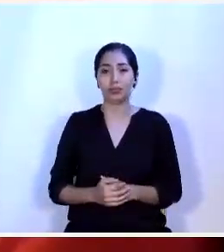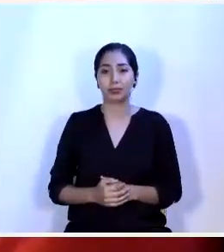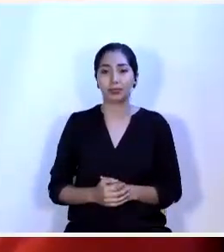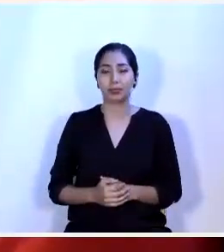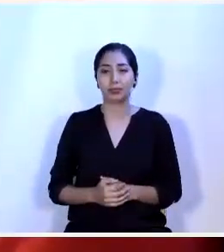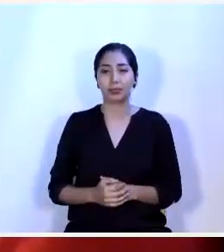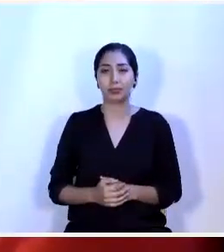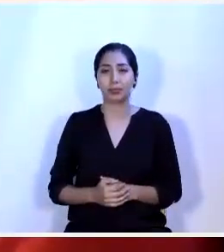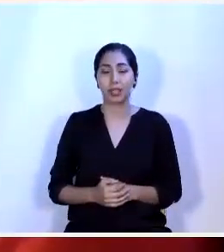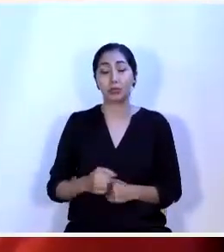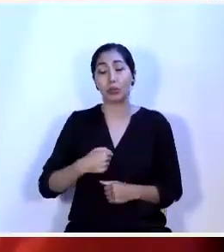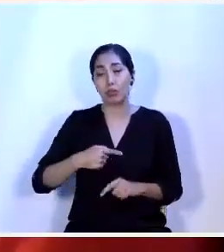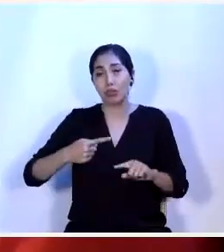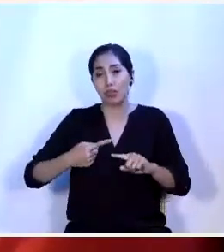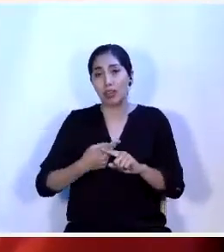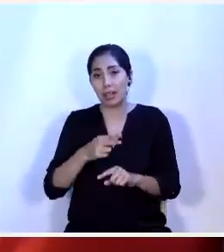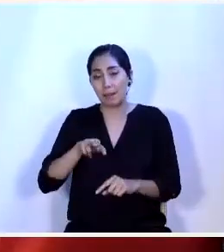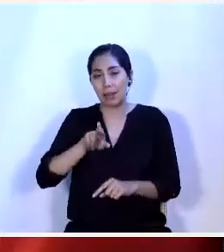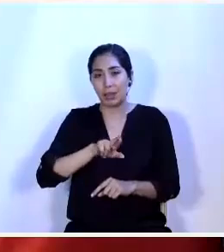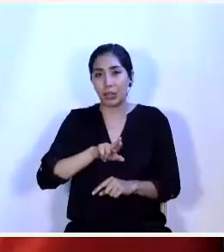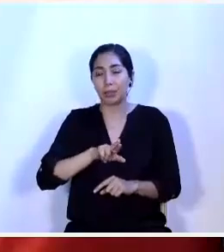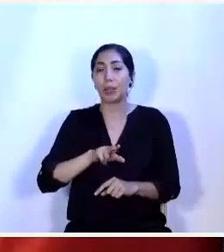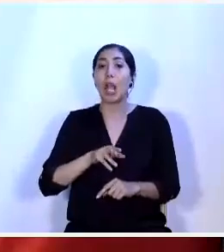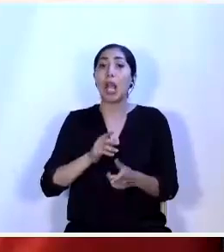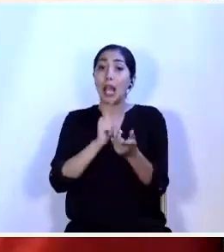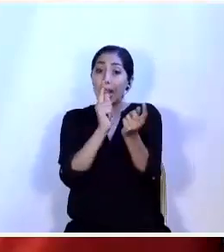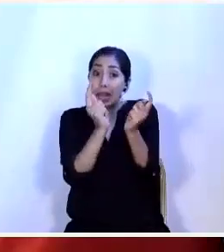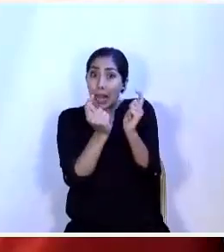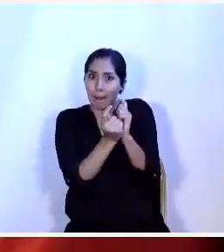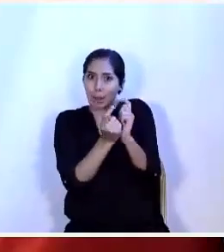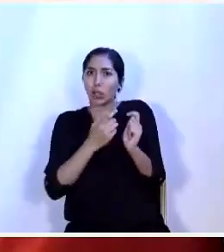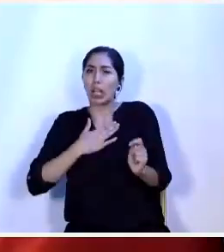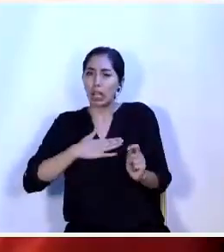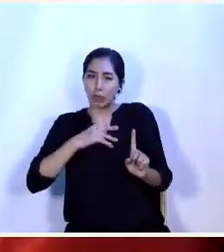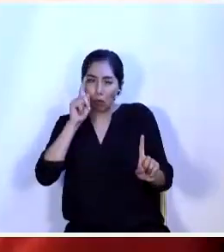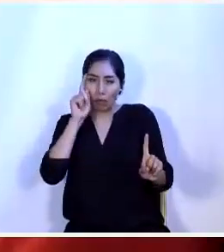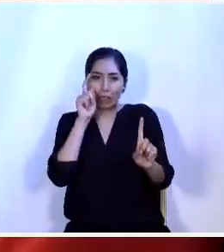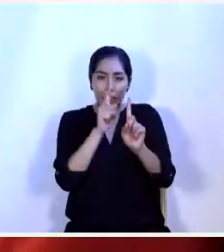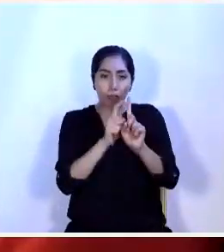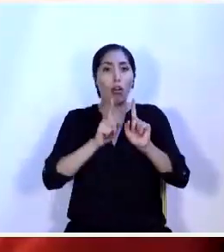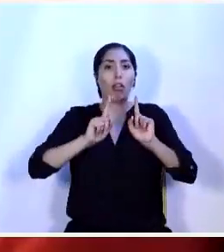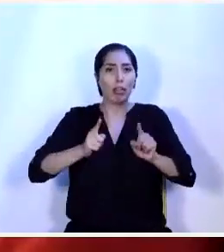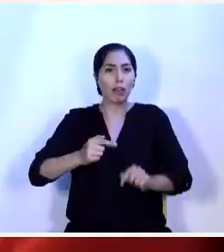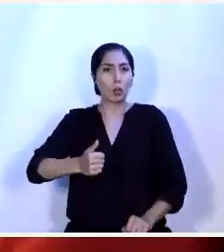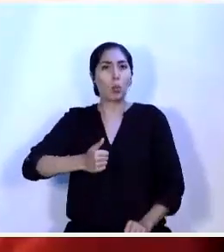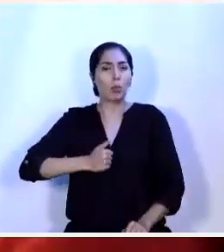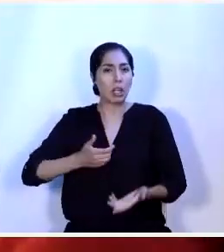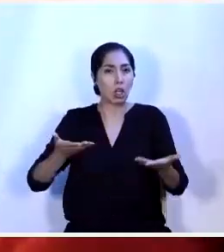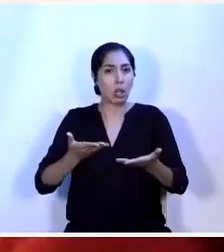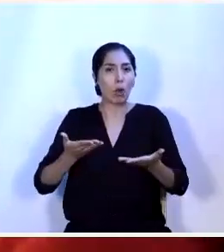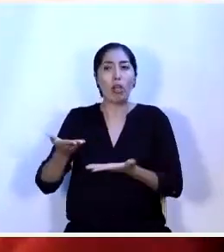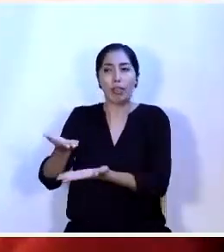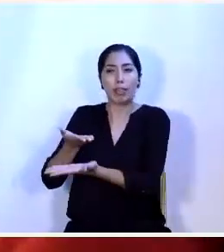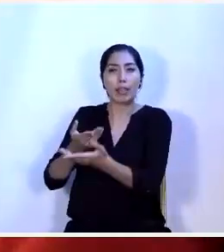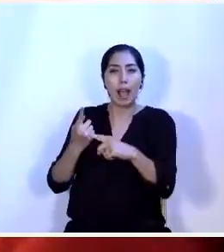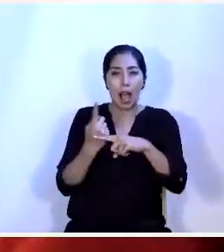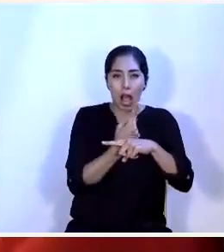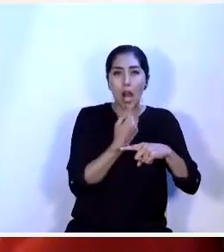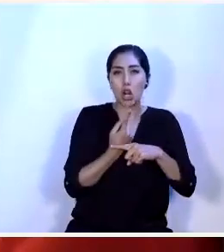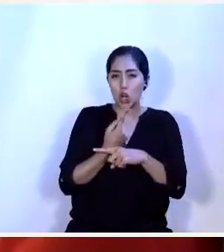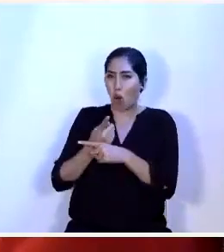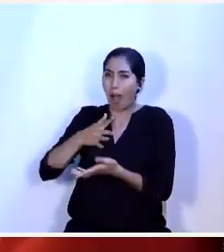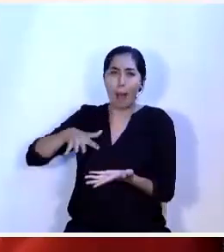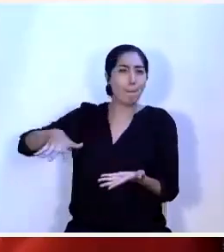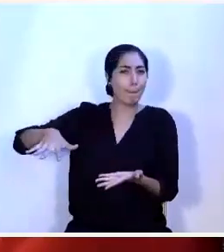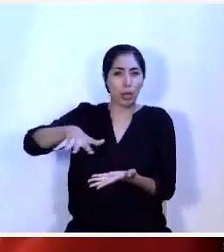aquello. Los cambios a los que estamos apuntando deben ser llevados a cabo con un diálogo amplio y sin exclusiones,